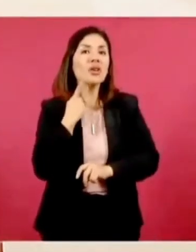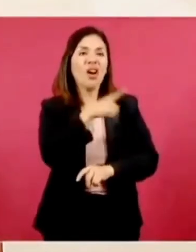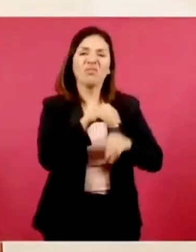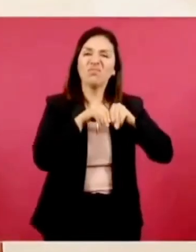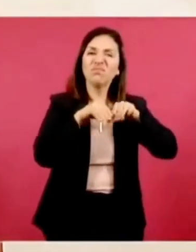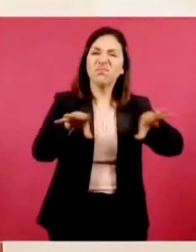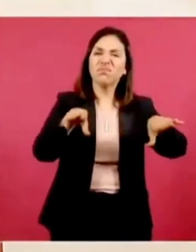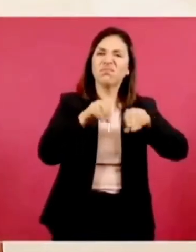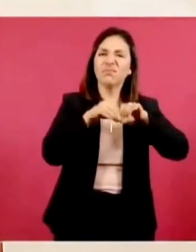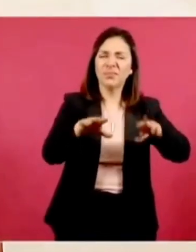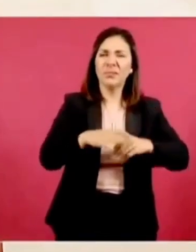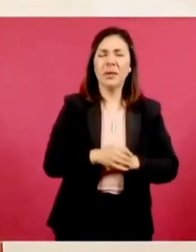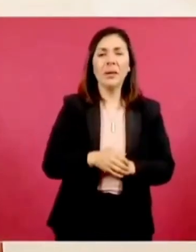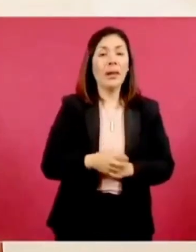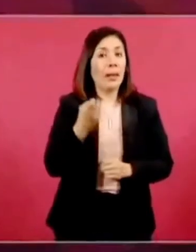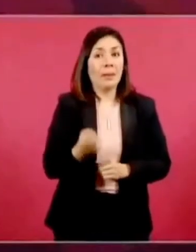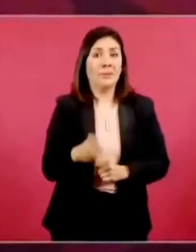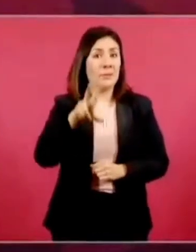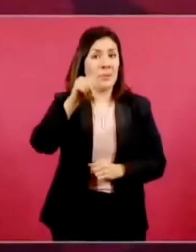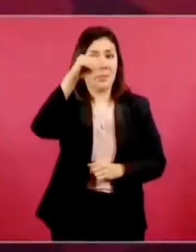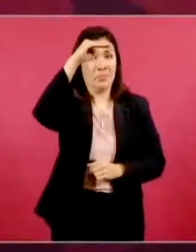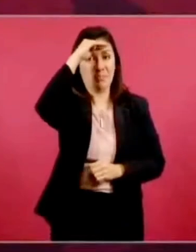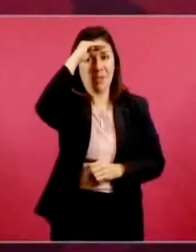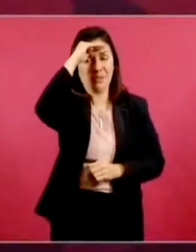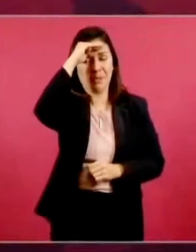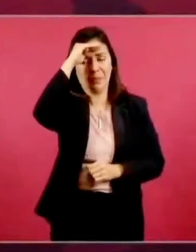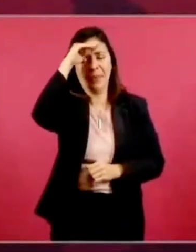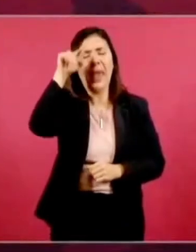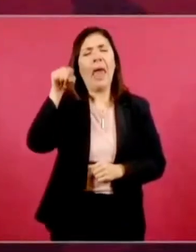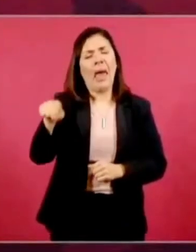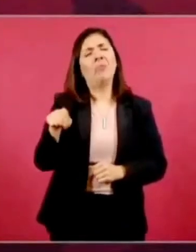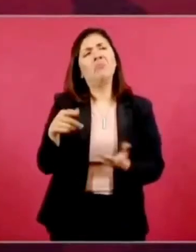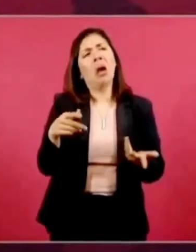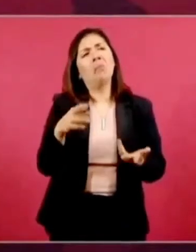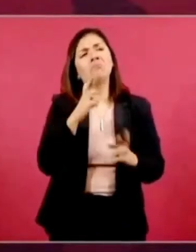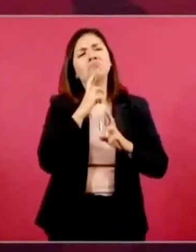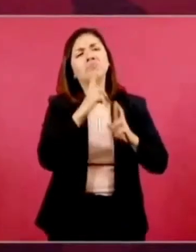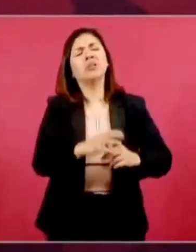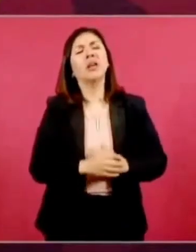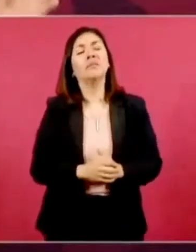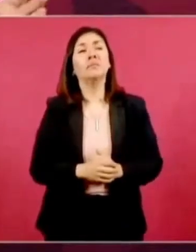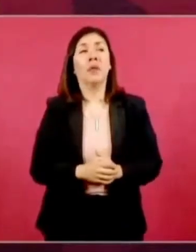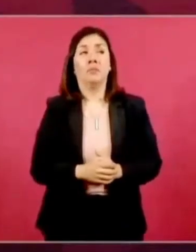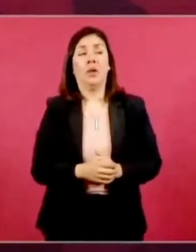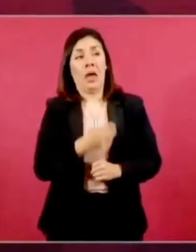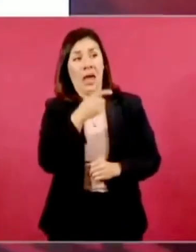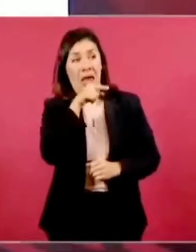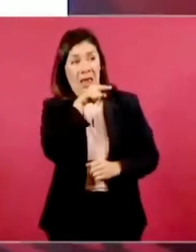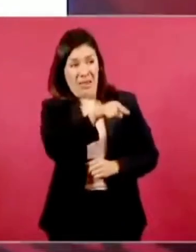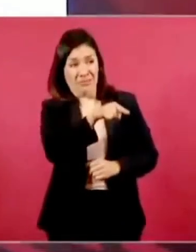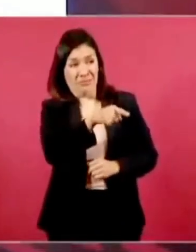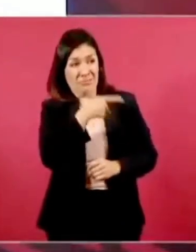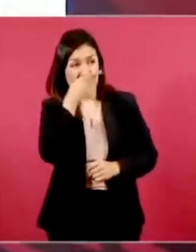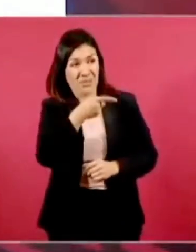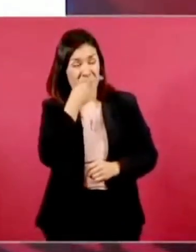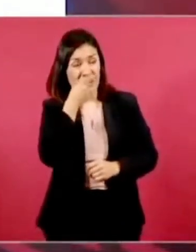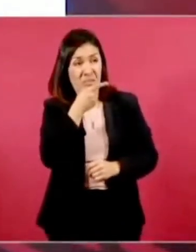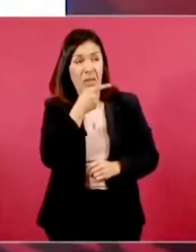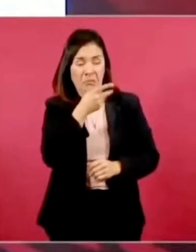Y no imaginaba, porque contestó, esto en Francia